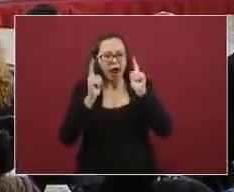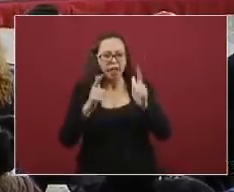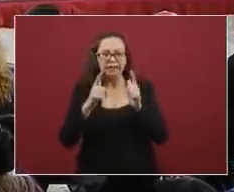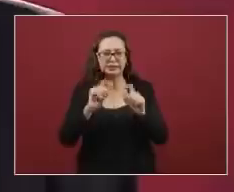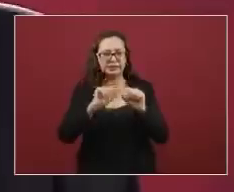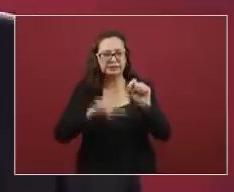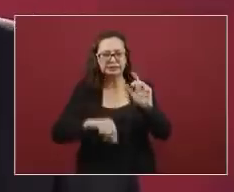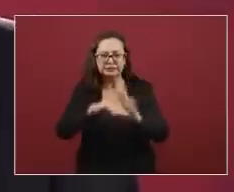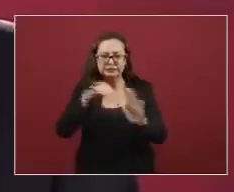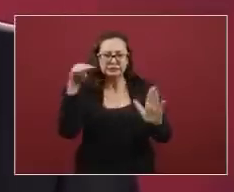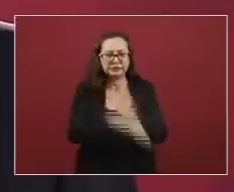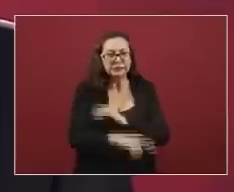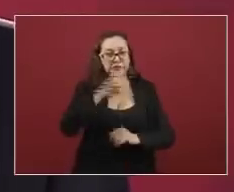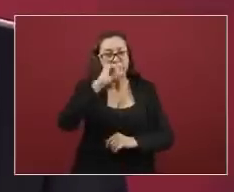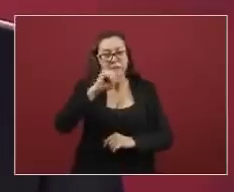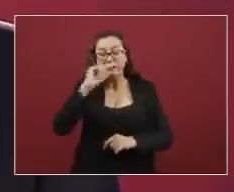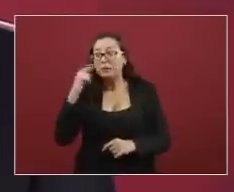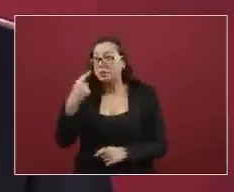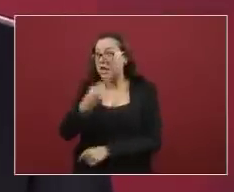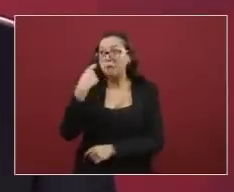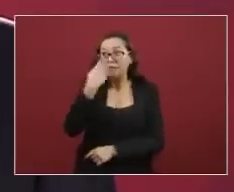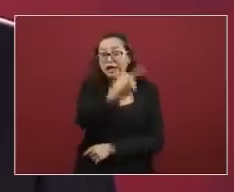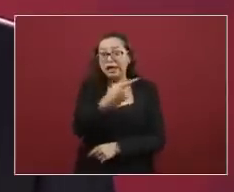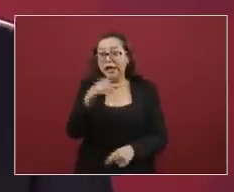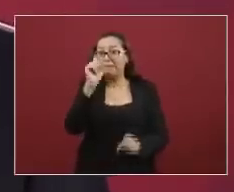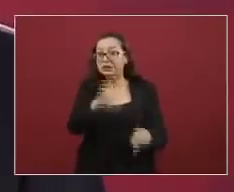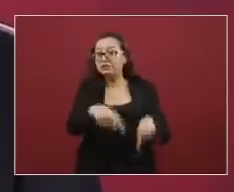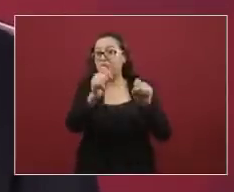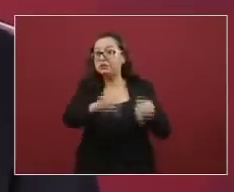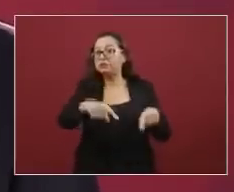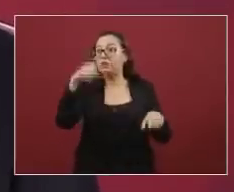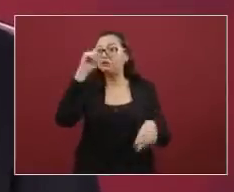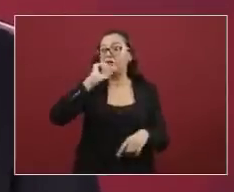para señalar, ya ven, son lo mismo.